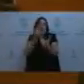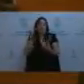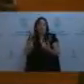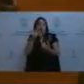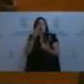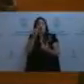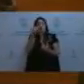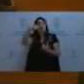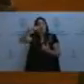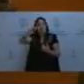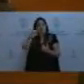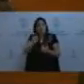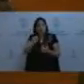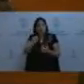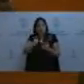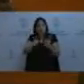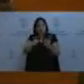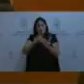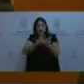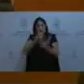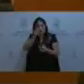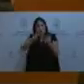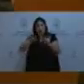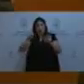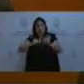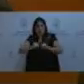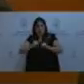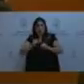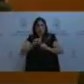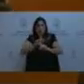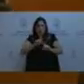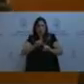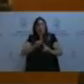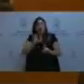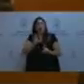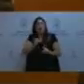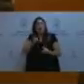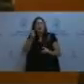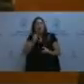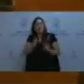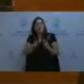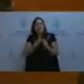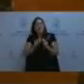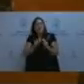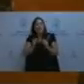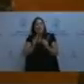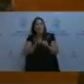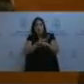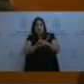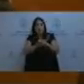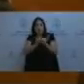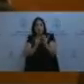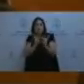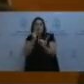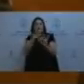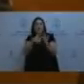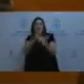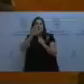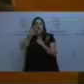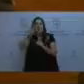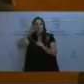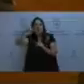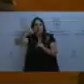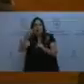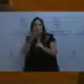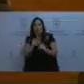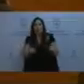FAMPA. ¿Y qué decir de nuestra propuesta de subida del salario social básico, hasta equipararse con el IPREN, salario social que sigue siendo